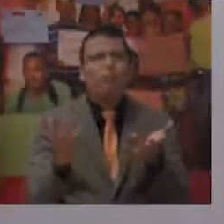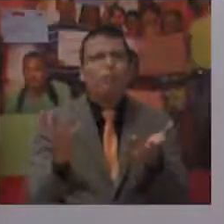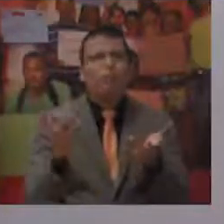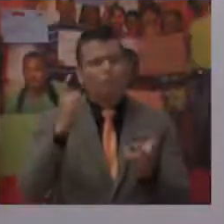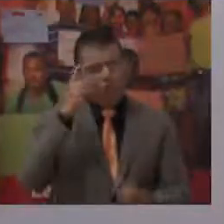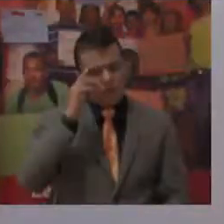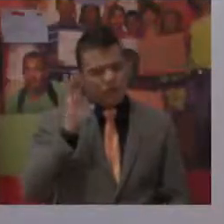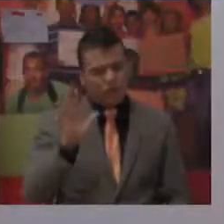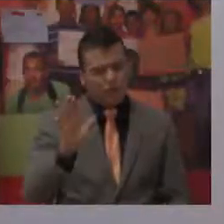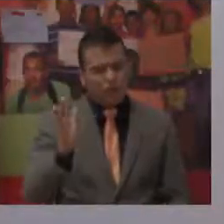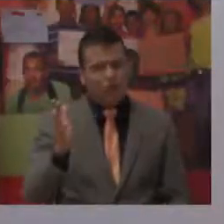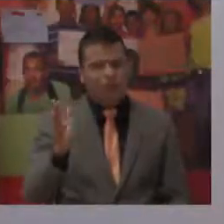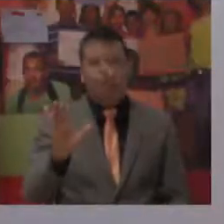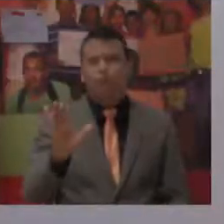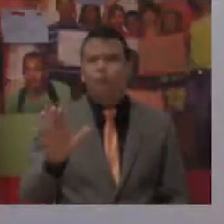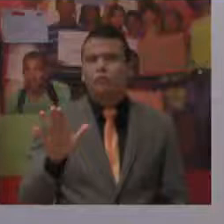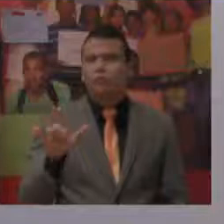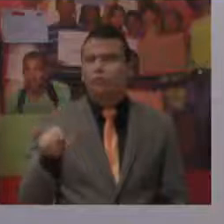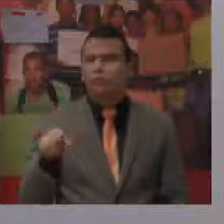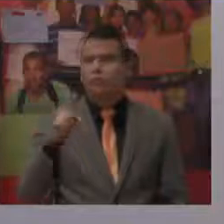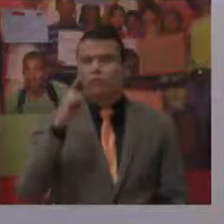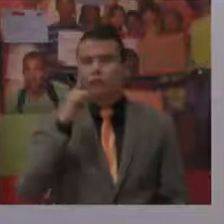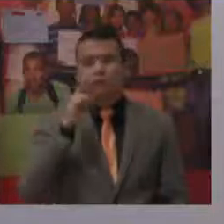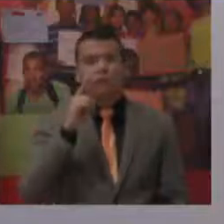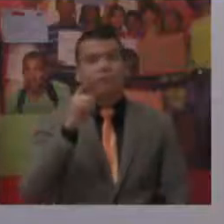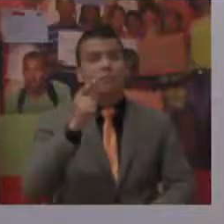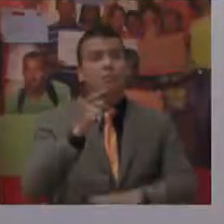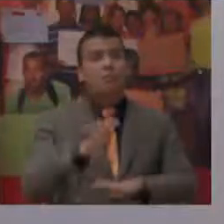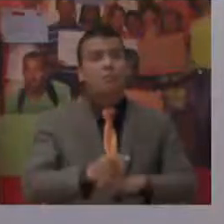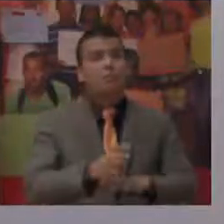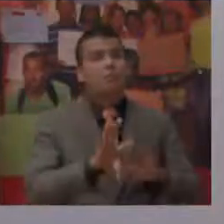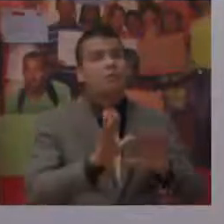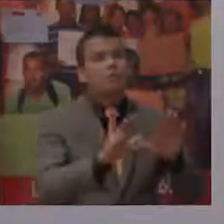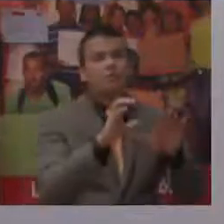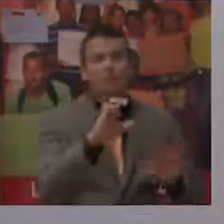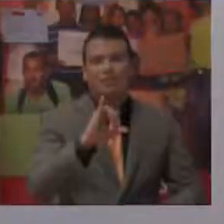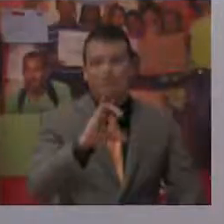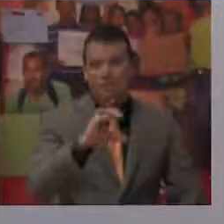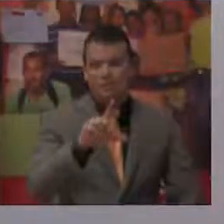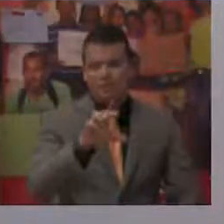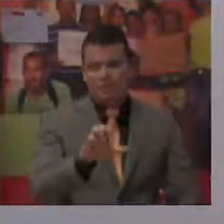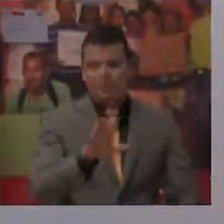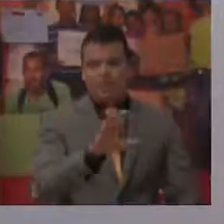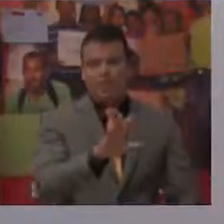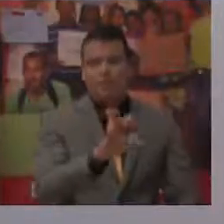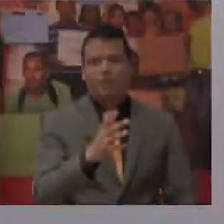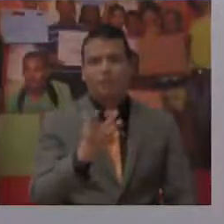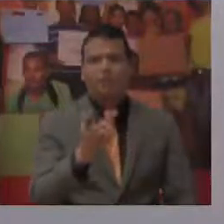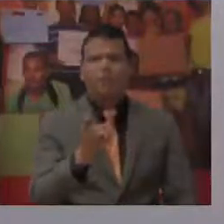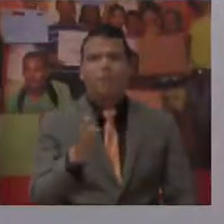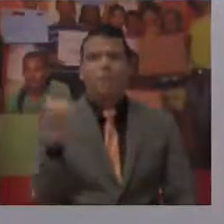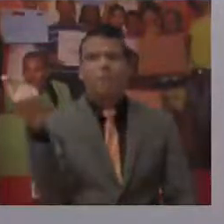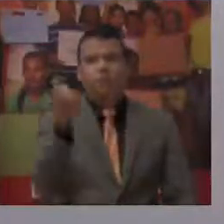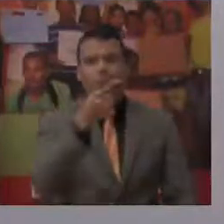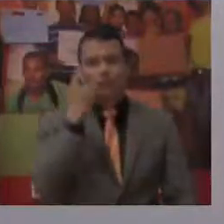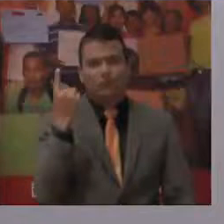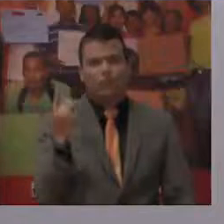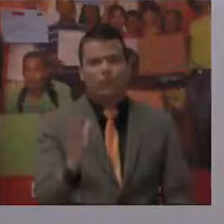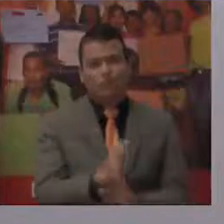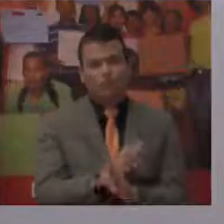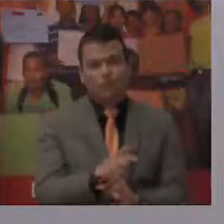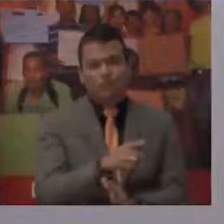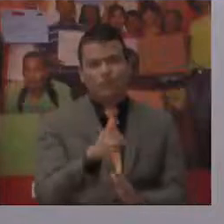qué fenómeno pretendía enfrentar la declaratoria de los estados de sitio? Un problema de orden público.